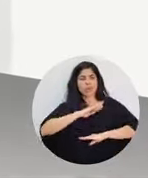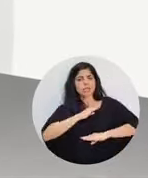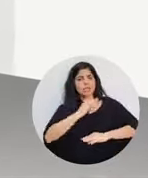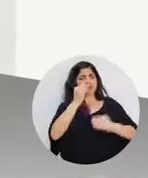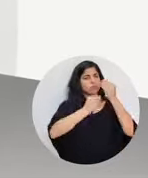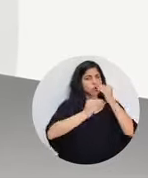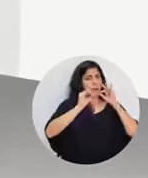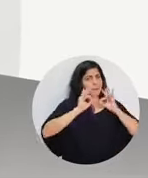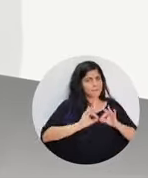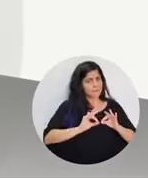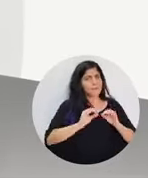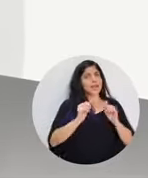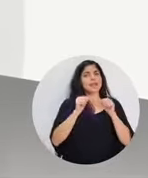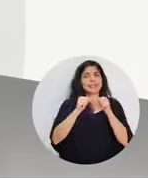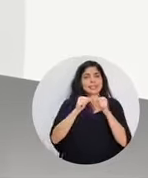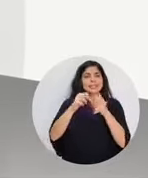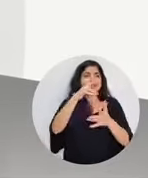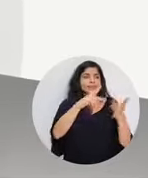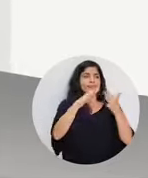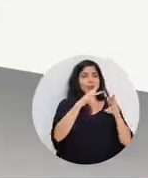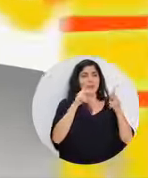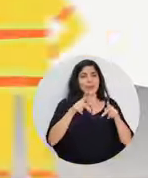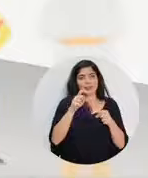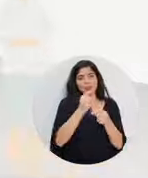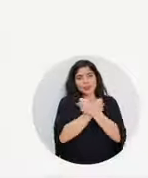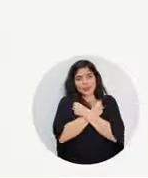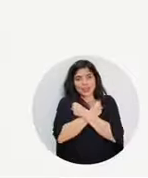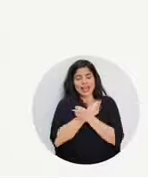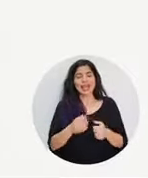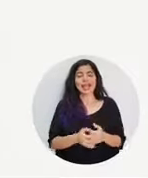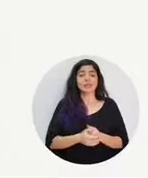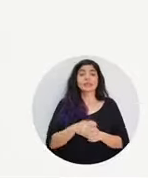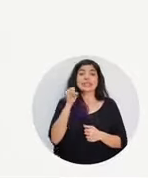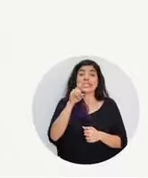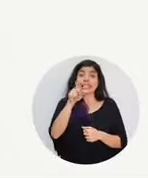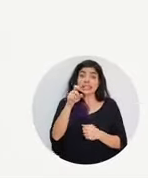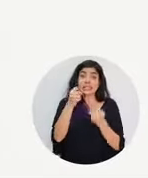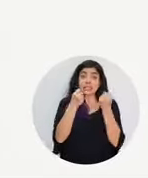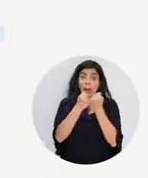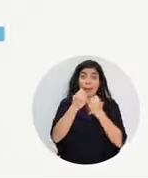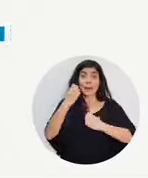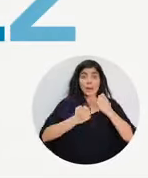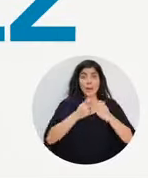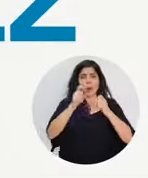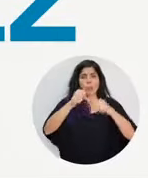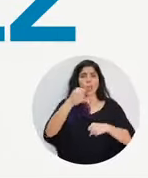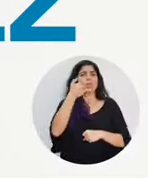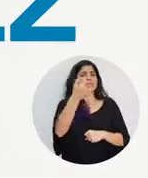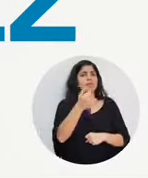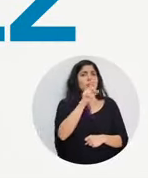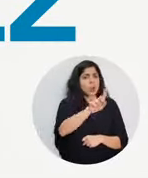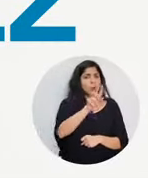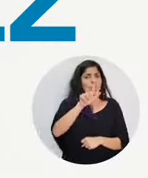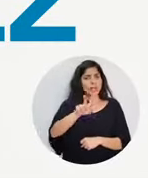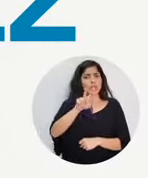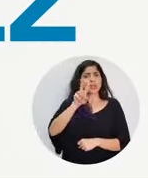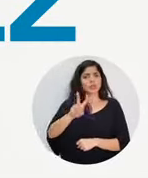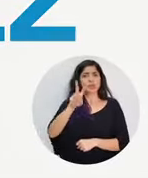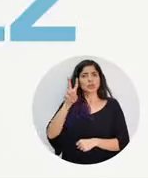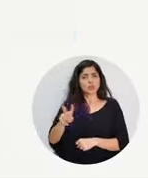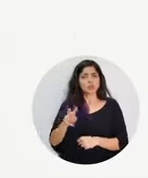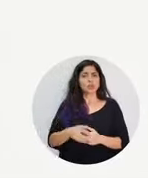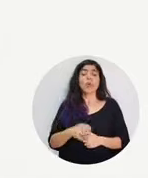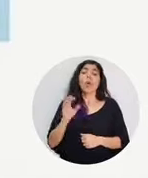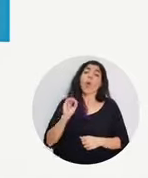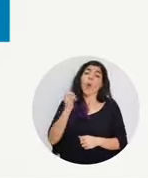descanse, coma bien y manténgase en contacto con sus seres queridos. Si necesita apoyo emocional, no dude en llamar al